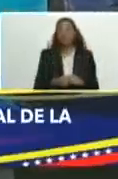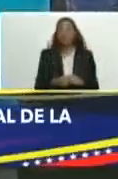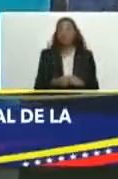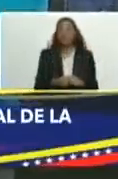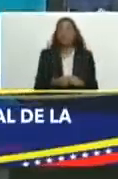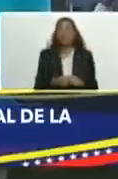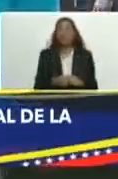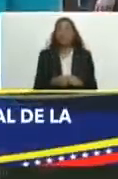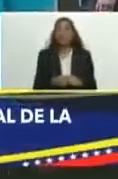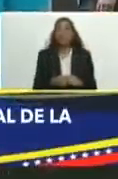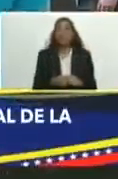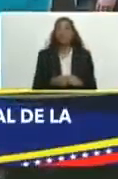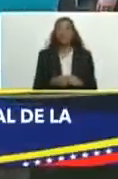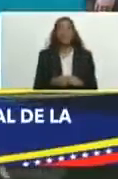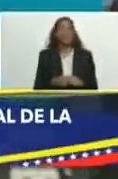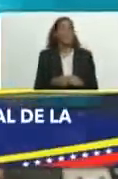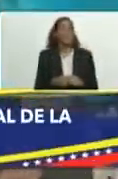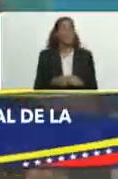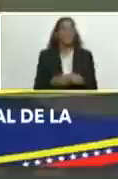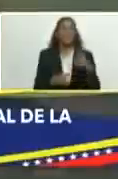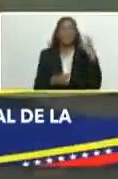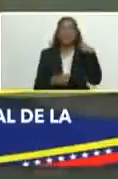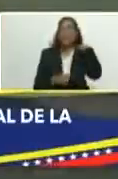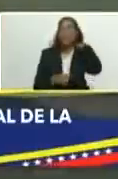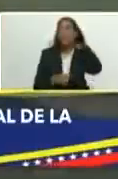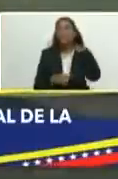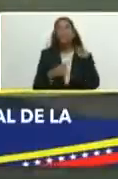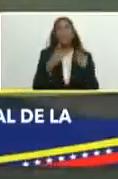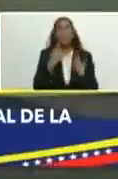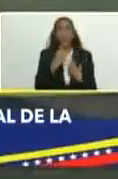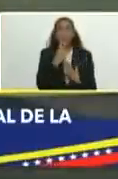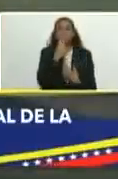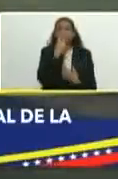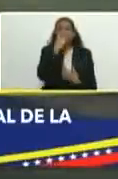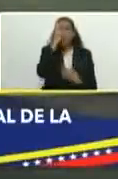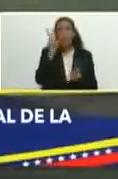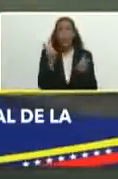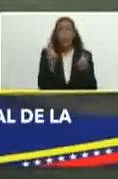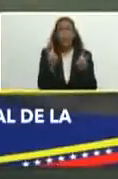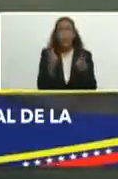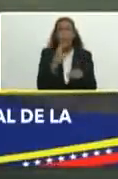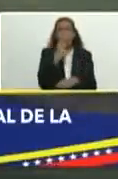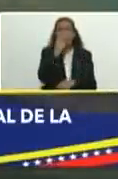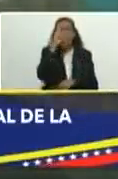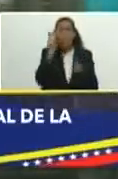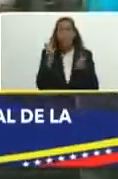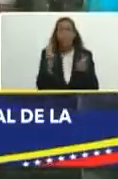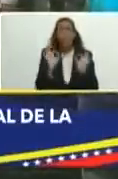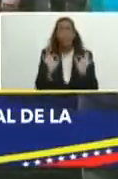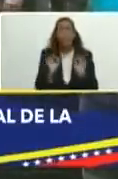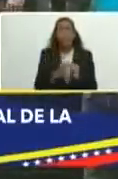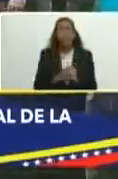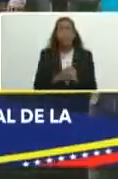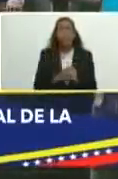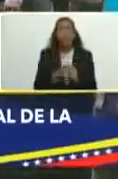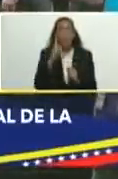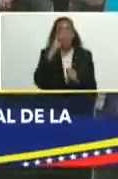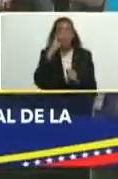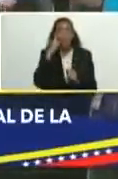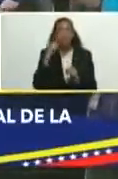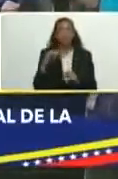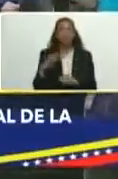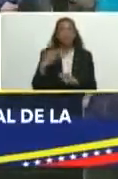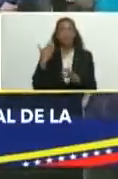nuevecito, sí, chico. Ah, huele como a usted lo dijo hace rato, presidente. Yo de muy lo buena digo calidad. A ustedes que me ven por medios, redes y